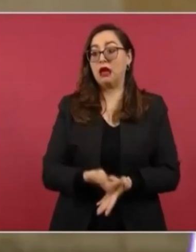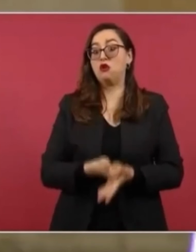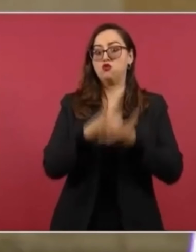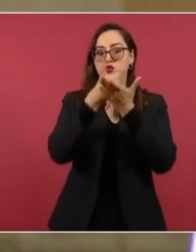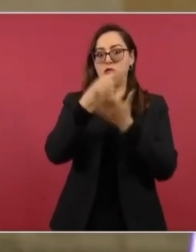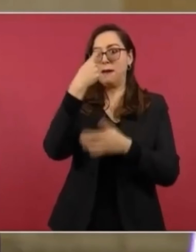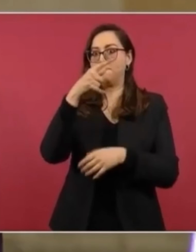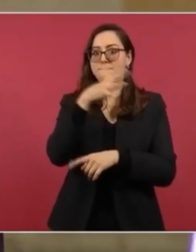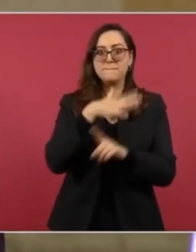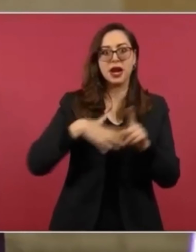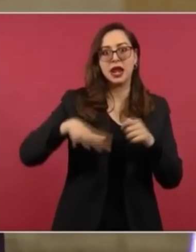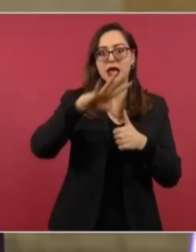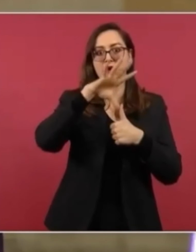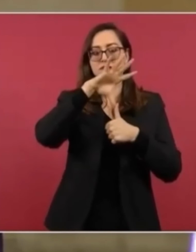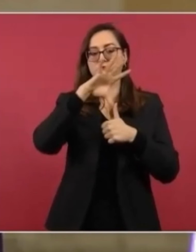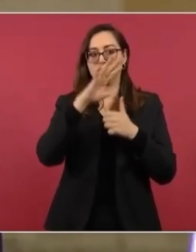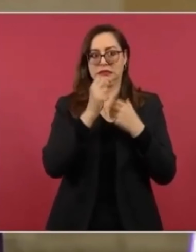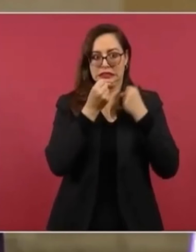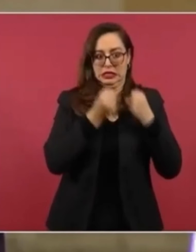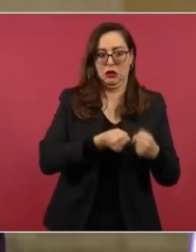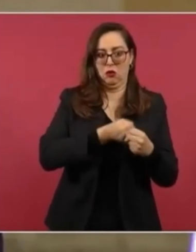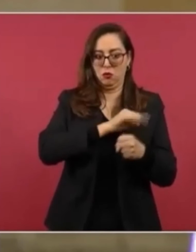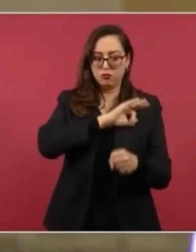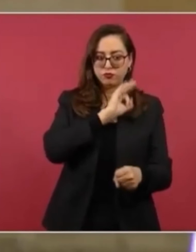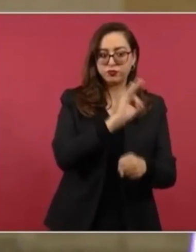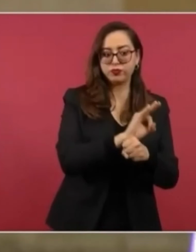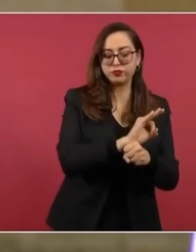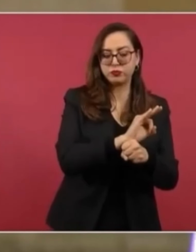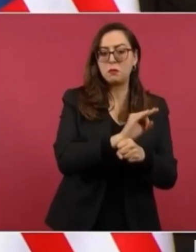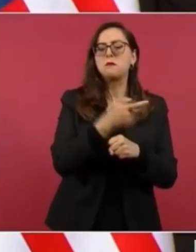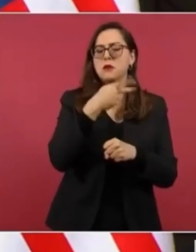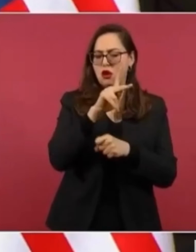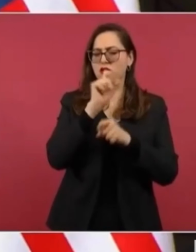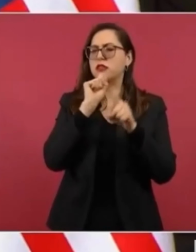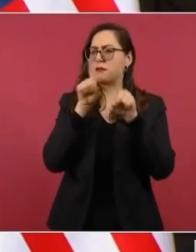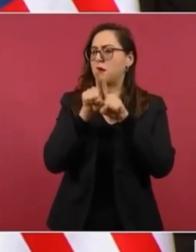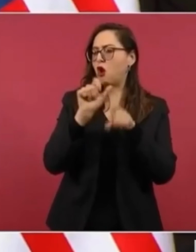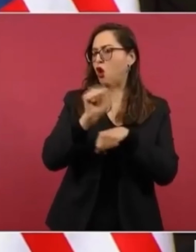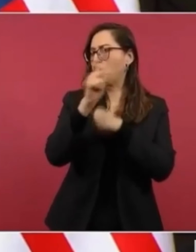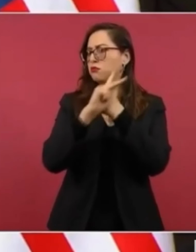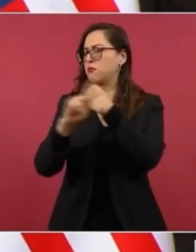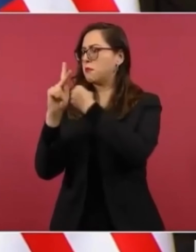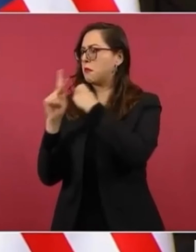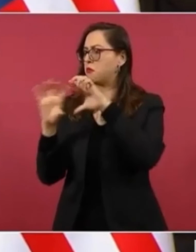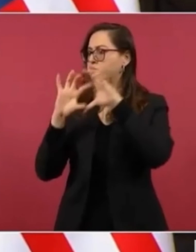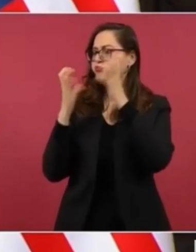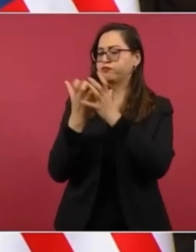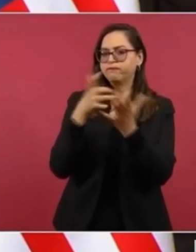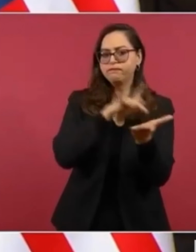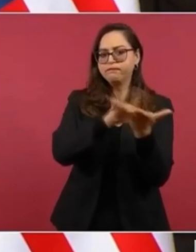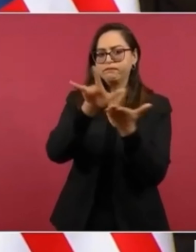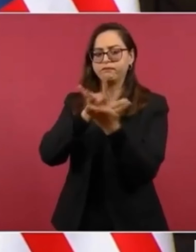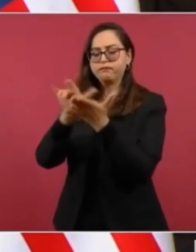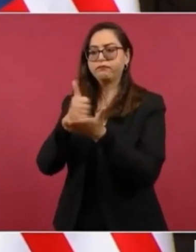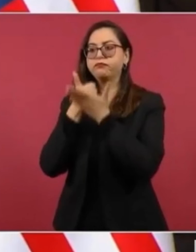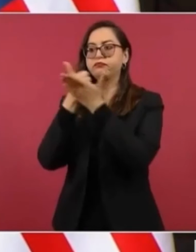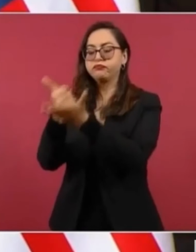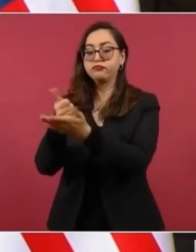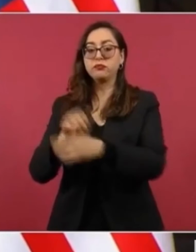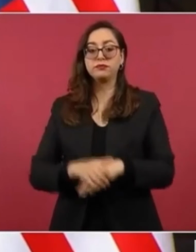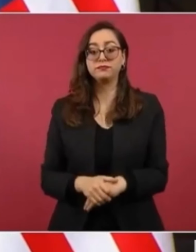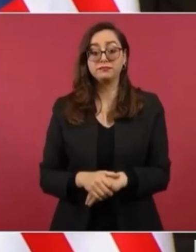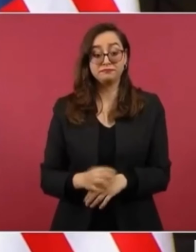seguridad en la región. Y no solo aquí, sino en todo el mundo. Esta cumbre ha sido productiva y nos